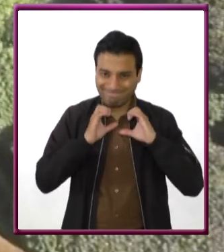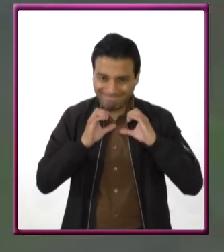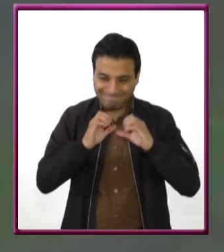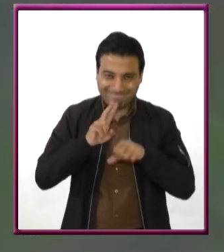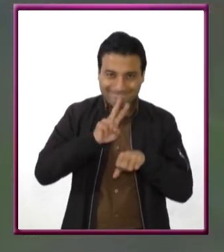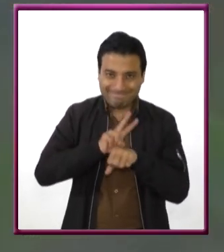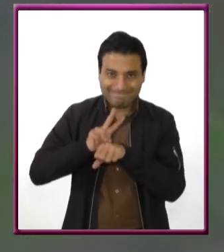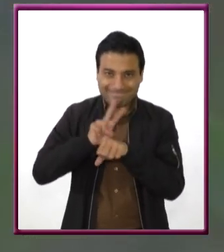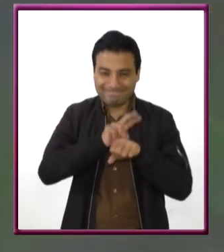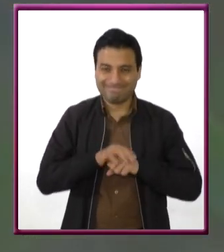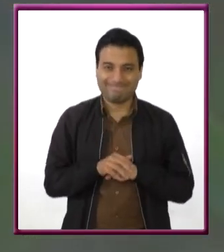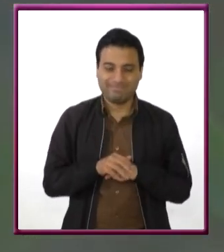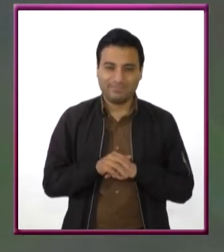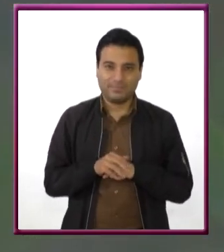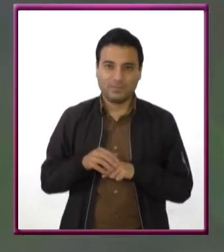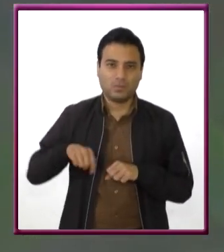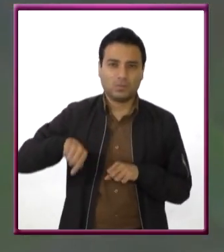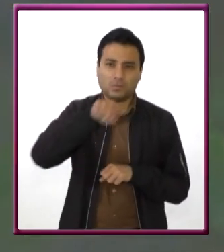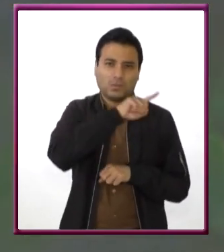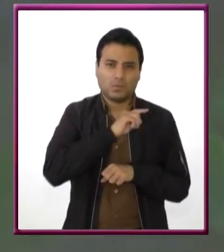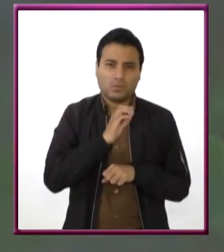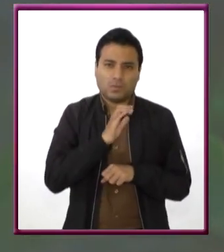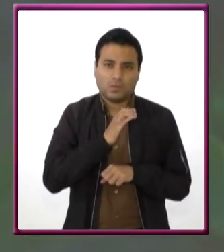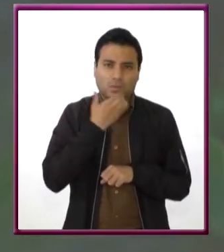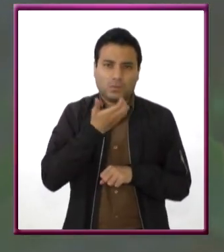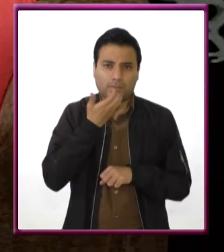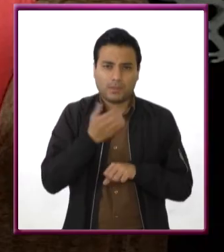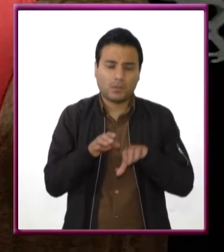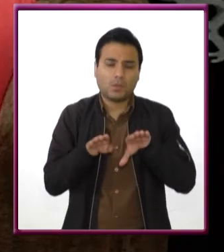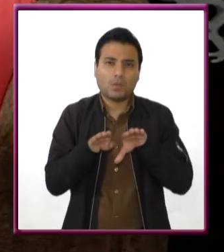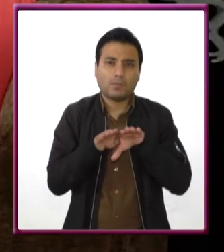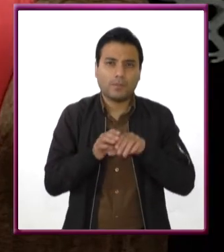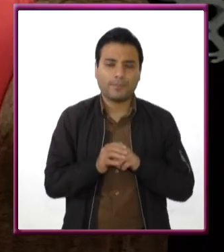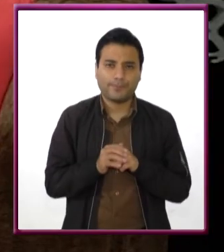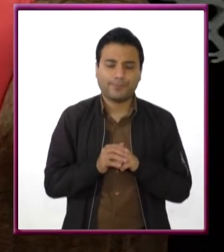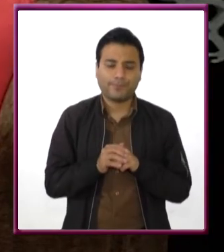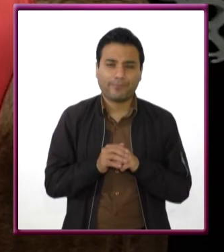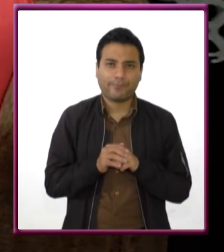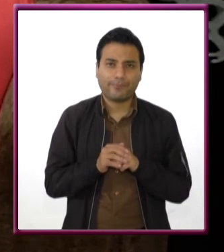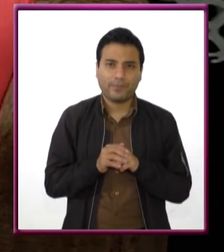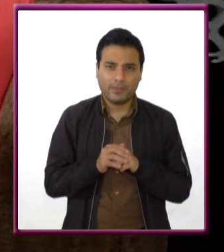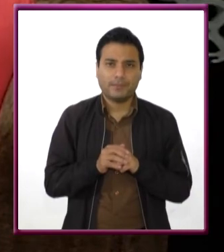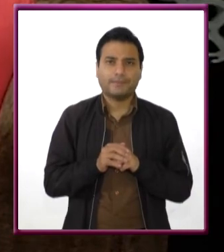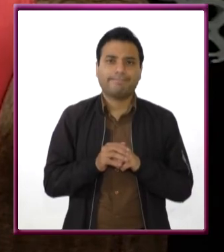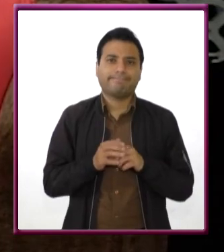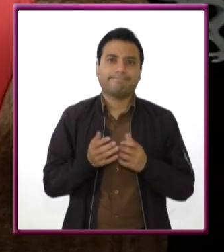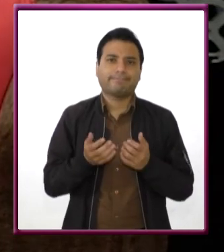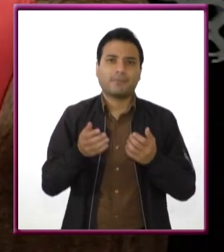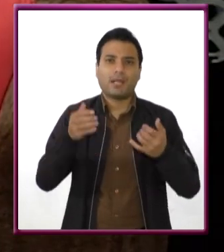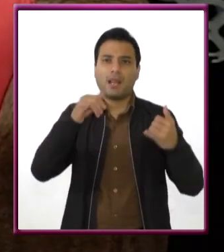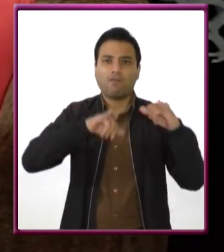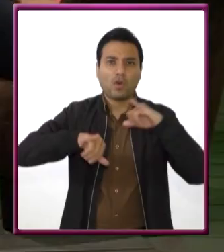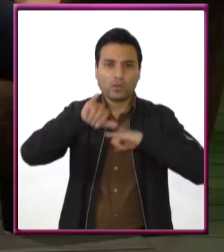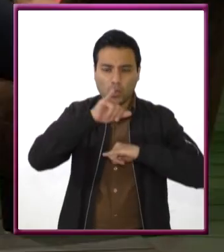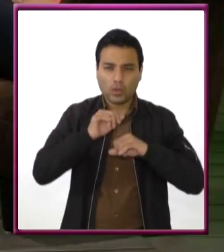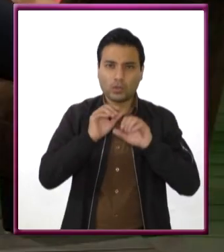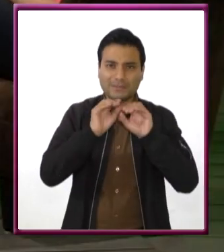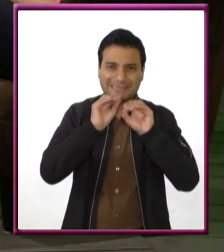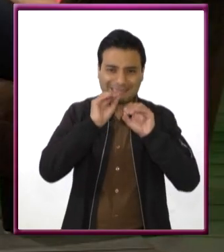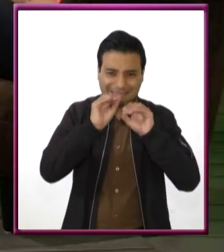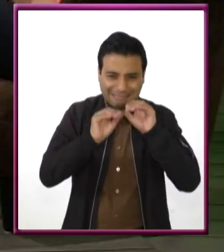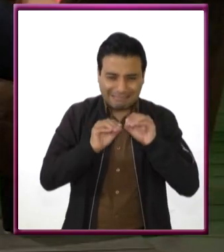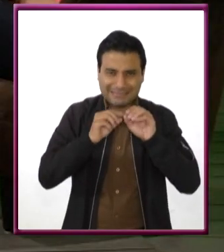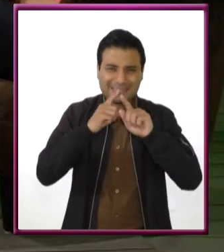y entonces tengamos que recurrir a síntesis de compuestos en los laboratorios dentro de